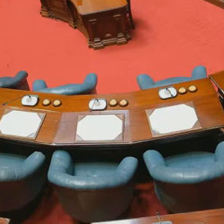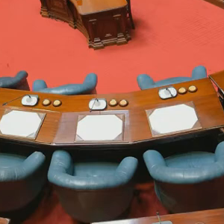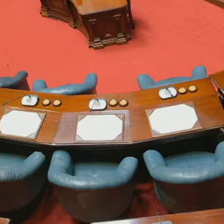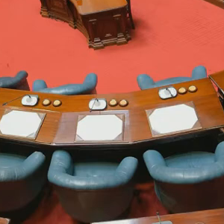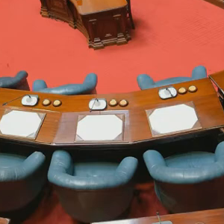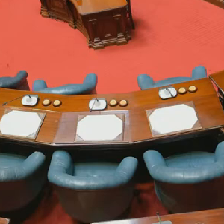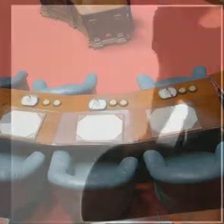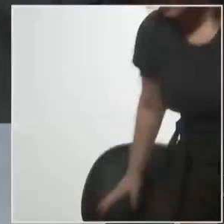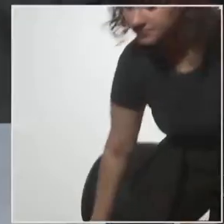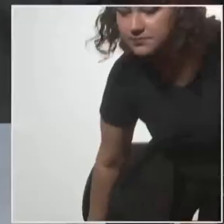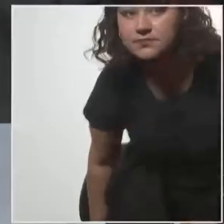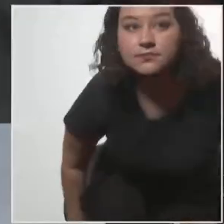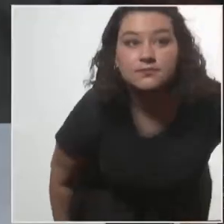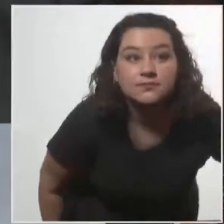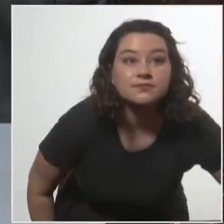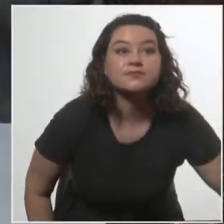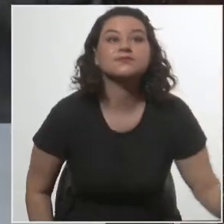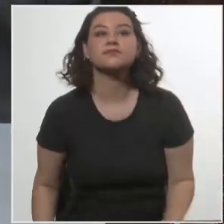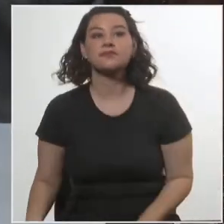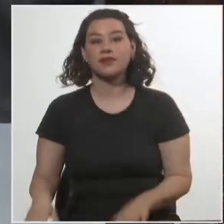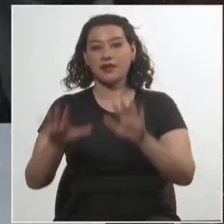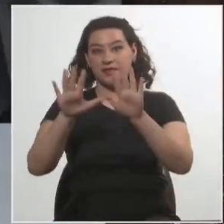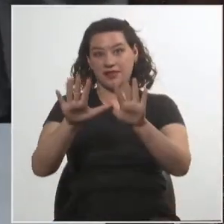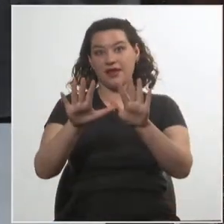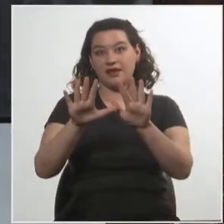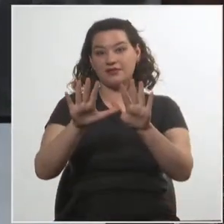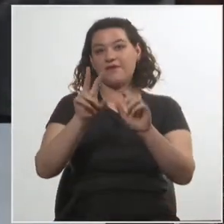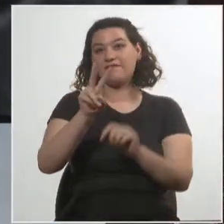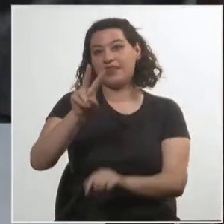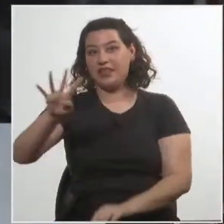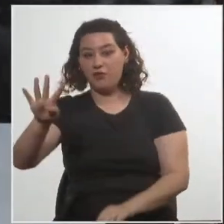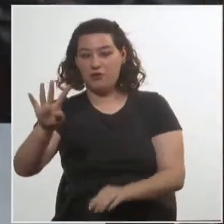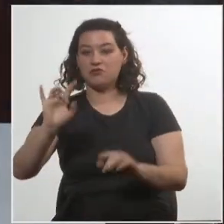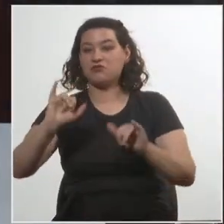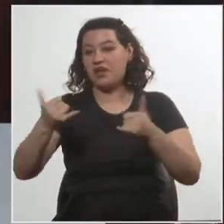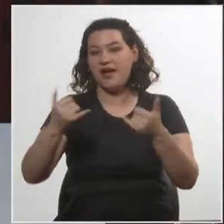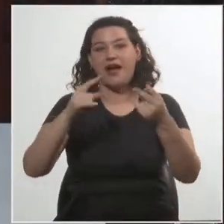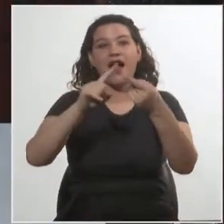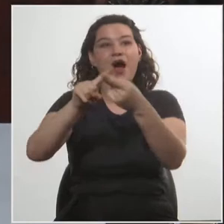siendo las 10 24 y habiendo acuerdo